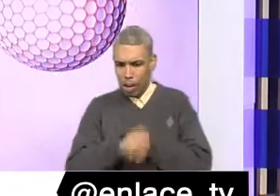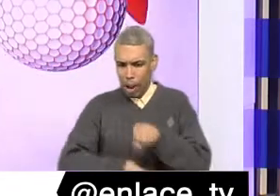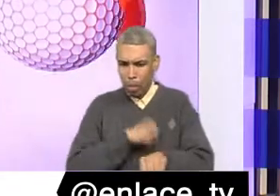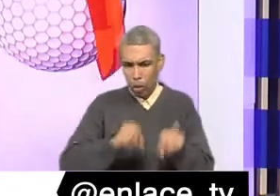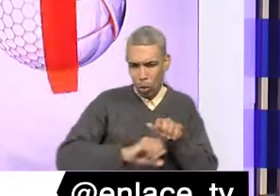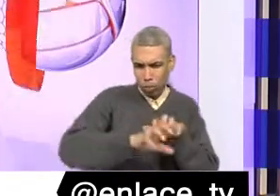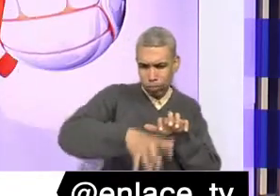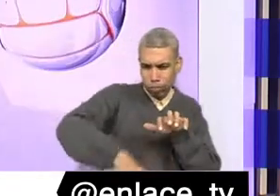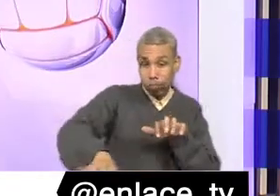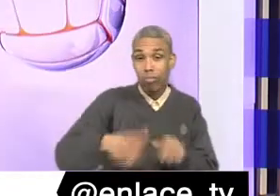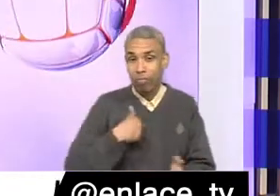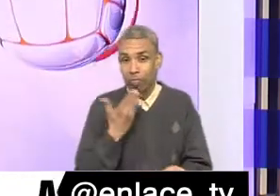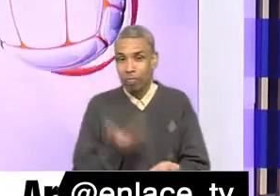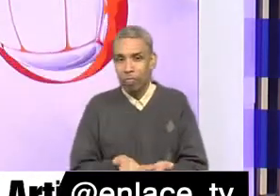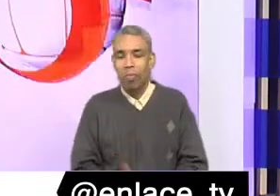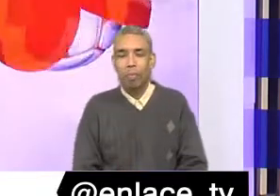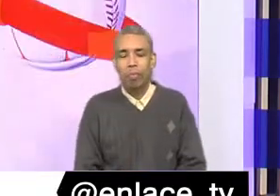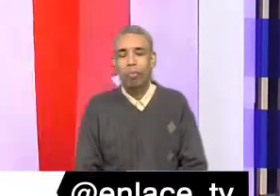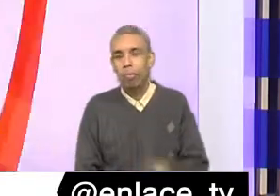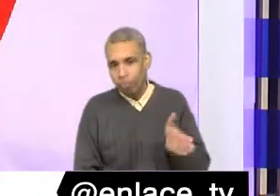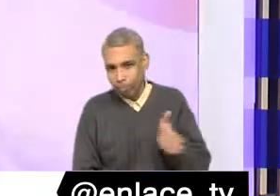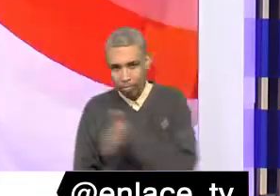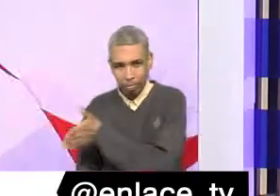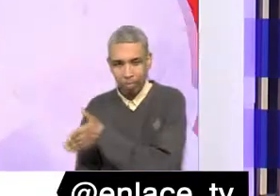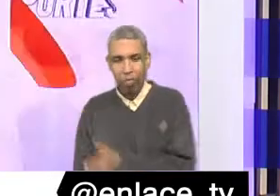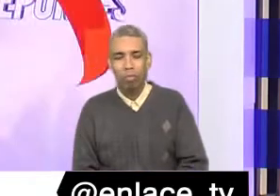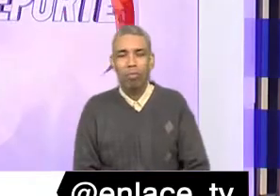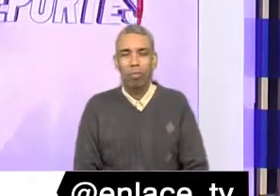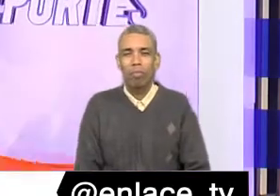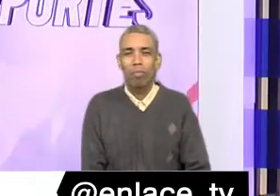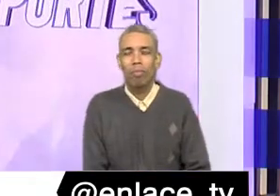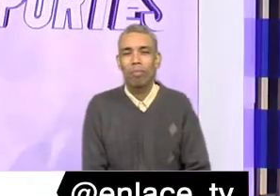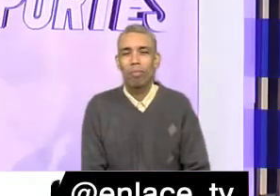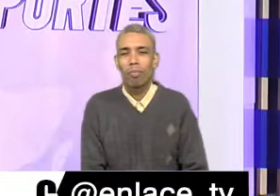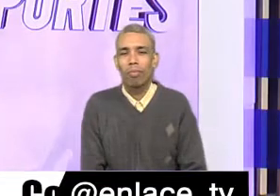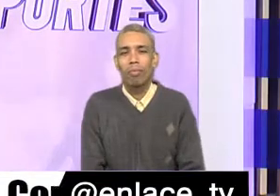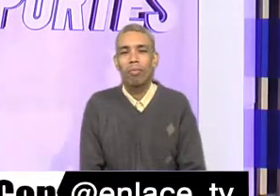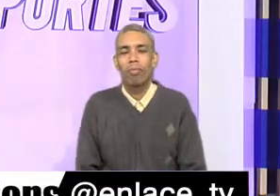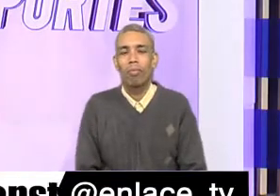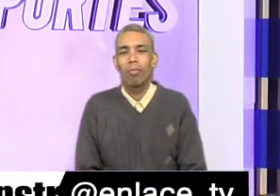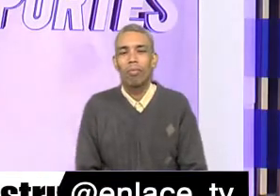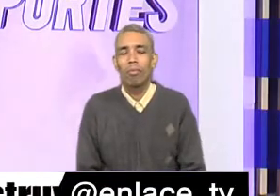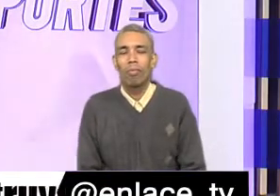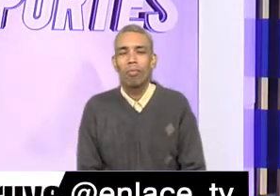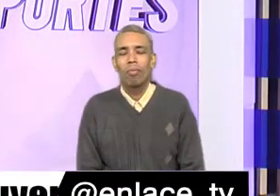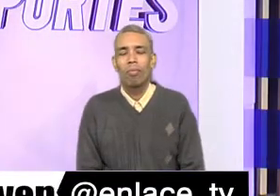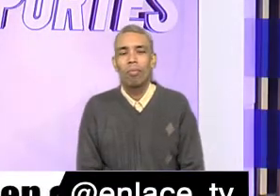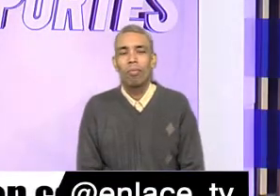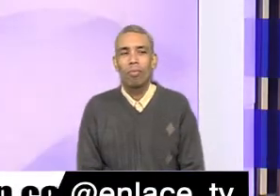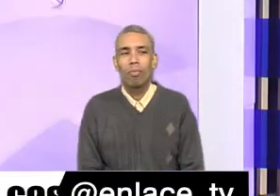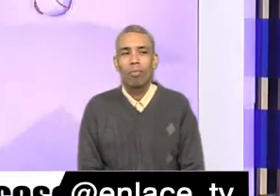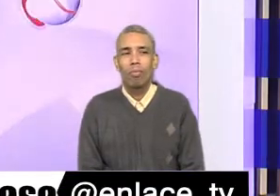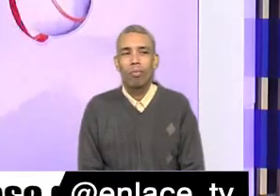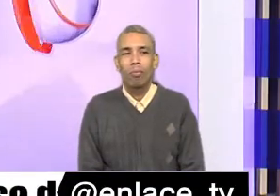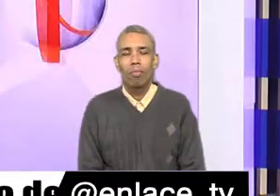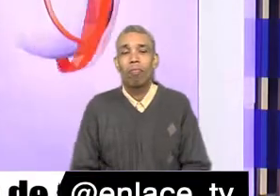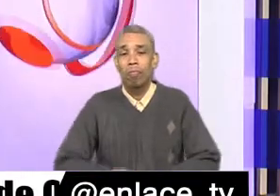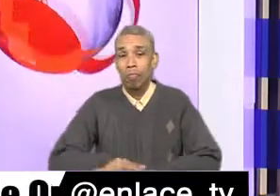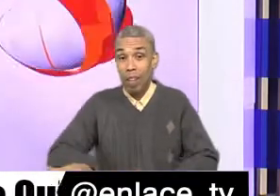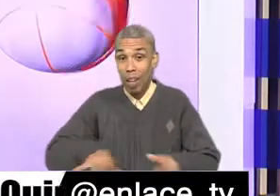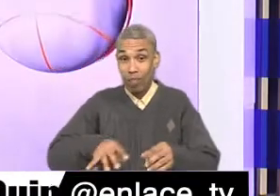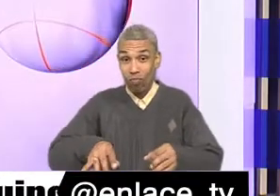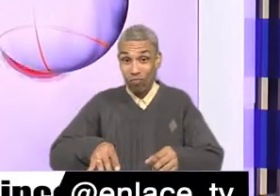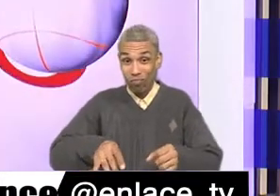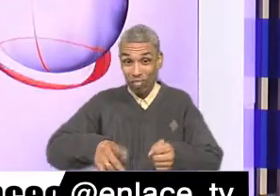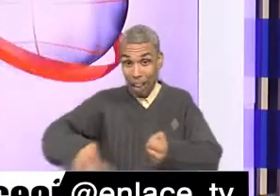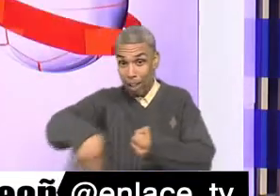Muchas gracias, hermano. Muy bien. Cambiando de disciplina, vamos ahora al balompié, de las bielas al balompié, porque llegan nuevos estrategas para el conjunto aurinegro.